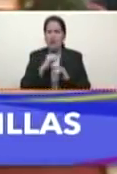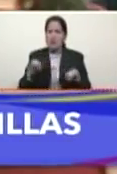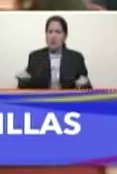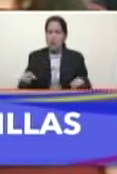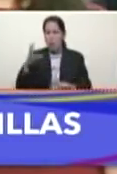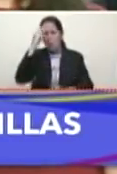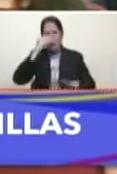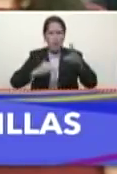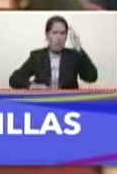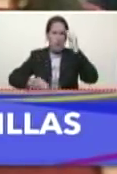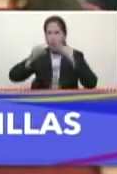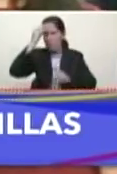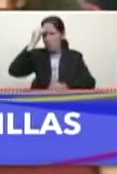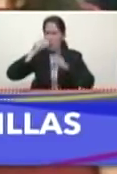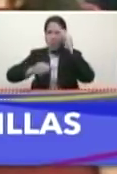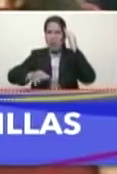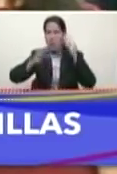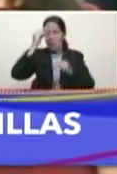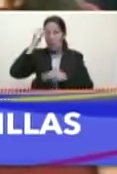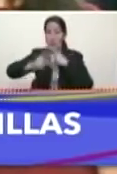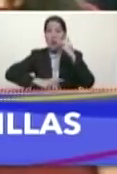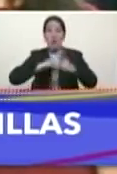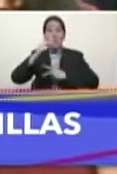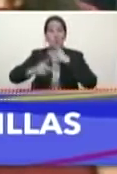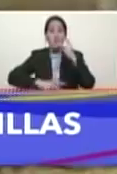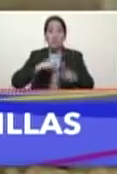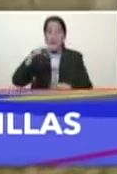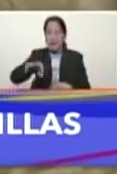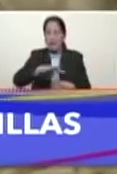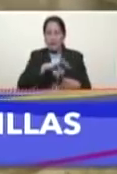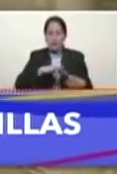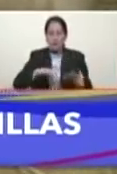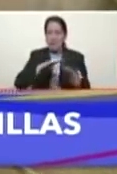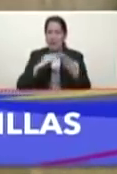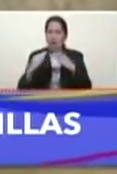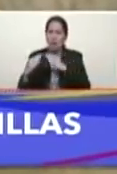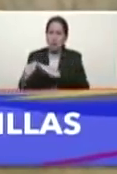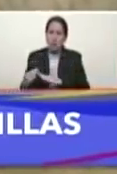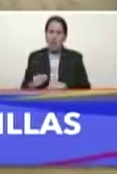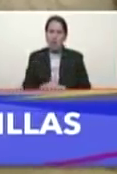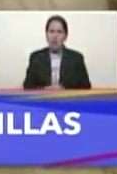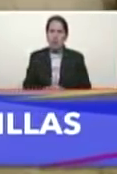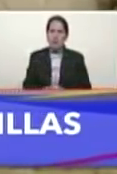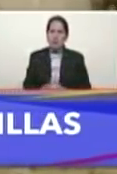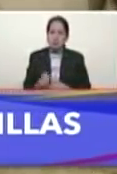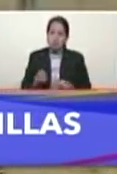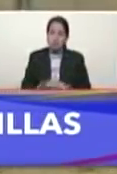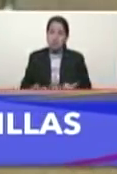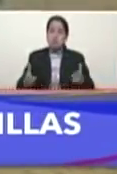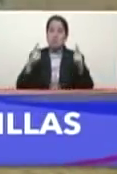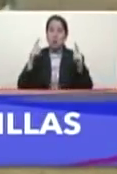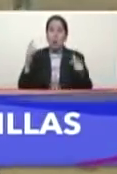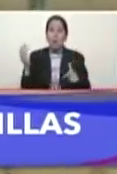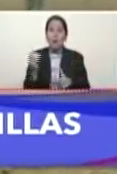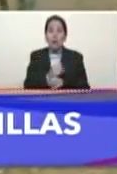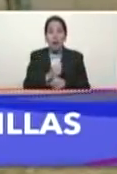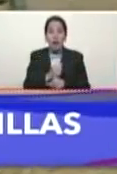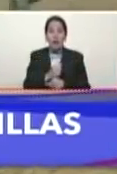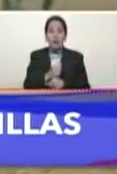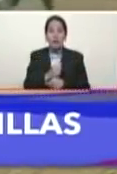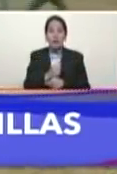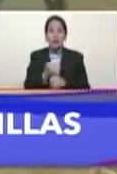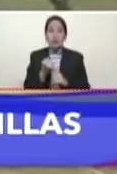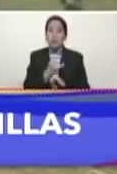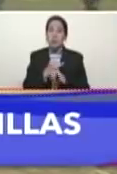conocimiento suficiente para producir semillas de maíz en cada una de sus comunidades y así lograr la independencia agroalimentaria y derribar